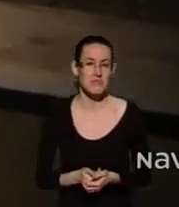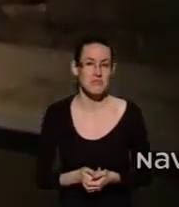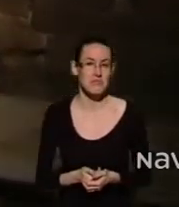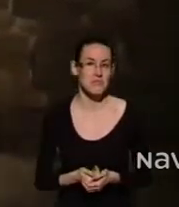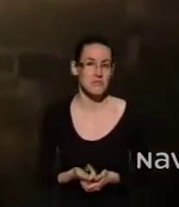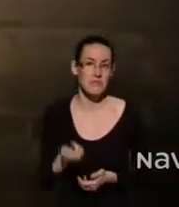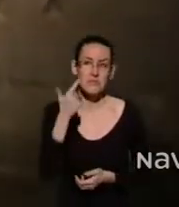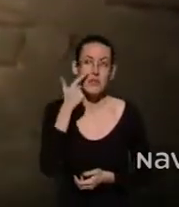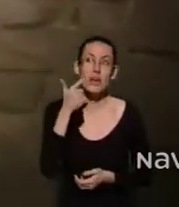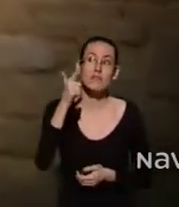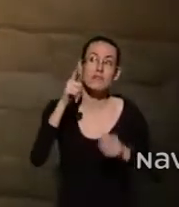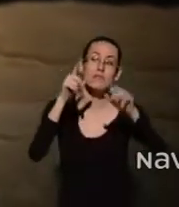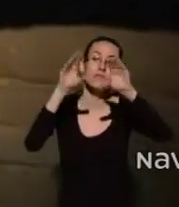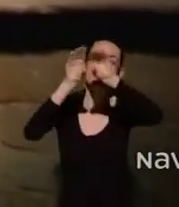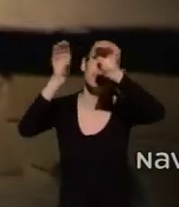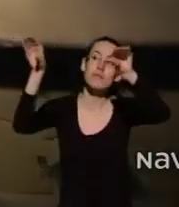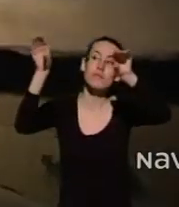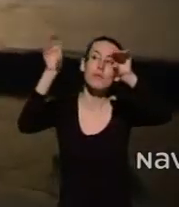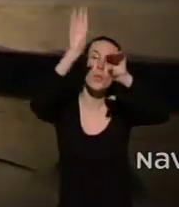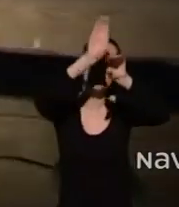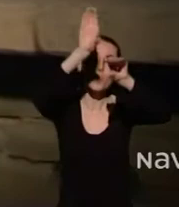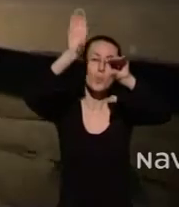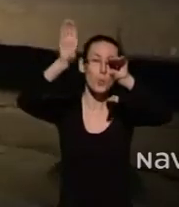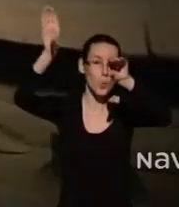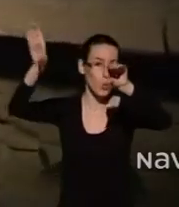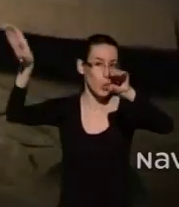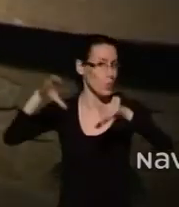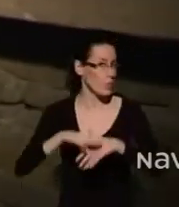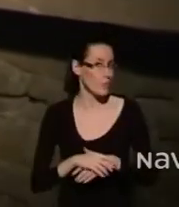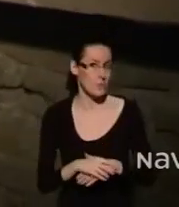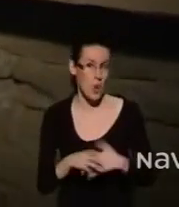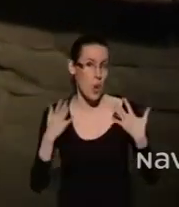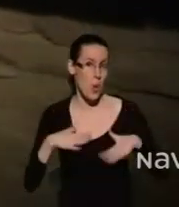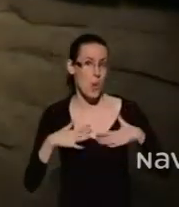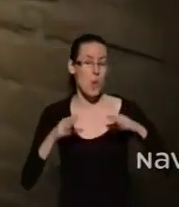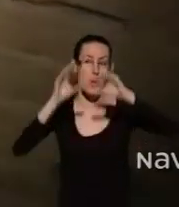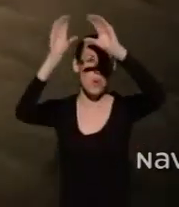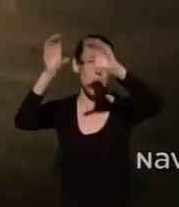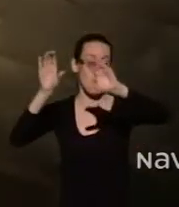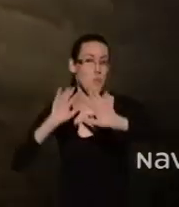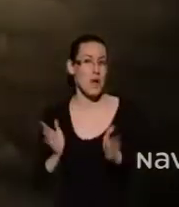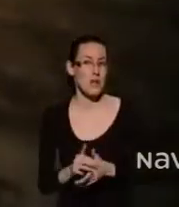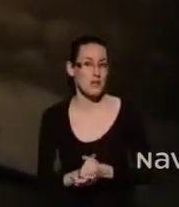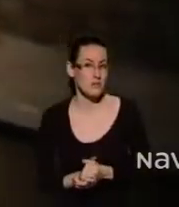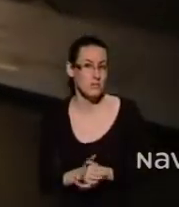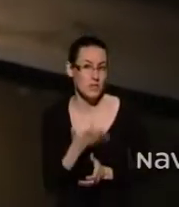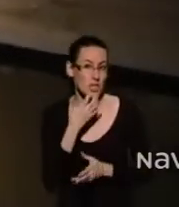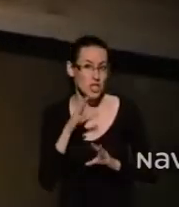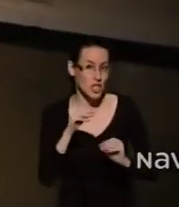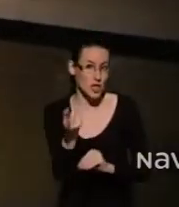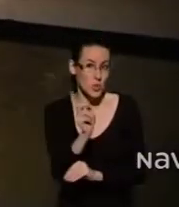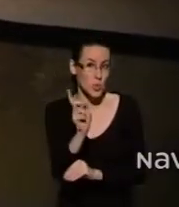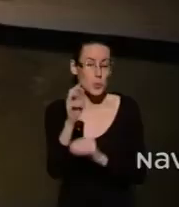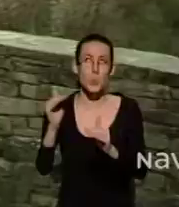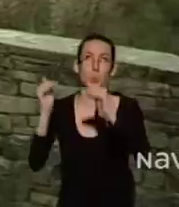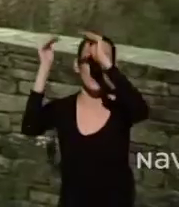ahí para dejar el companaje, ¿no? Fundamentalmente, y la ropa, y lo que no se iba a usar, pues se dejaba allí y